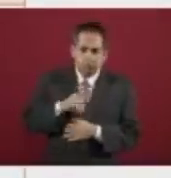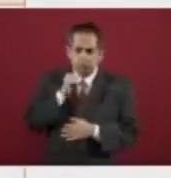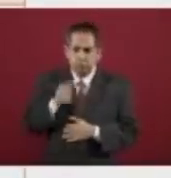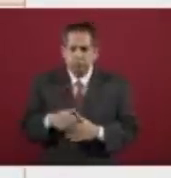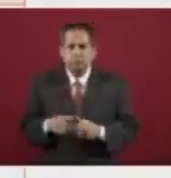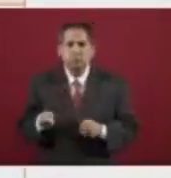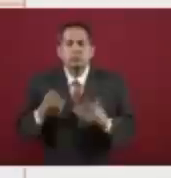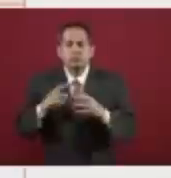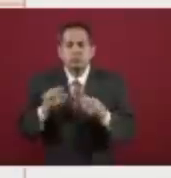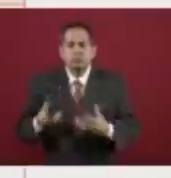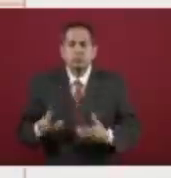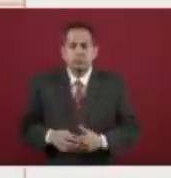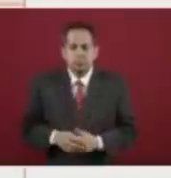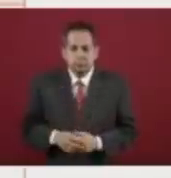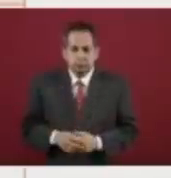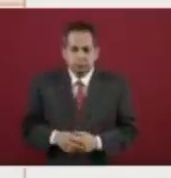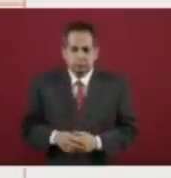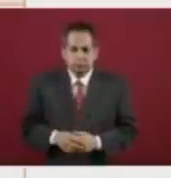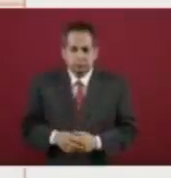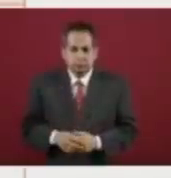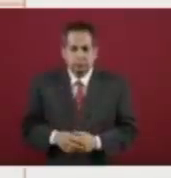¿Cuántos son?